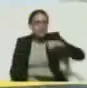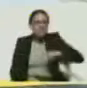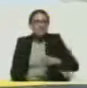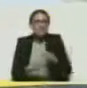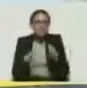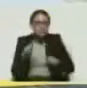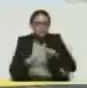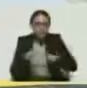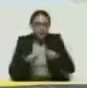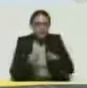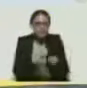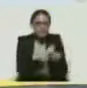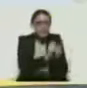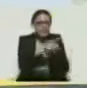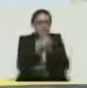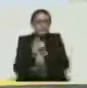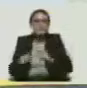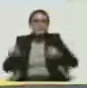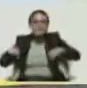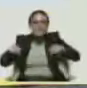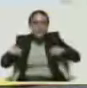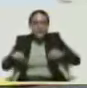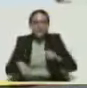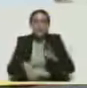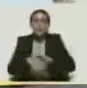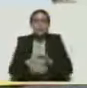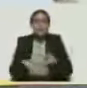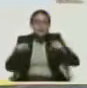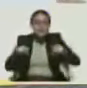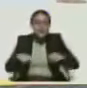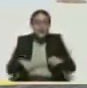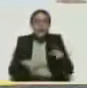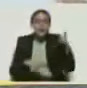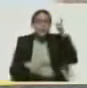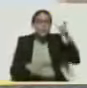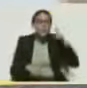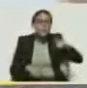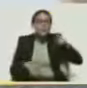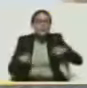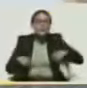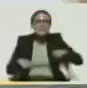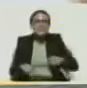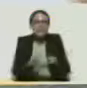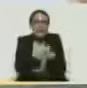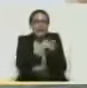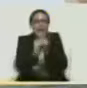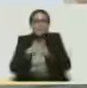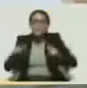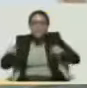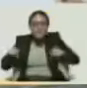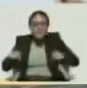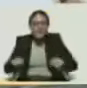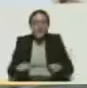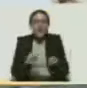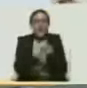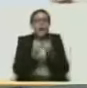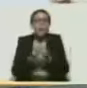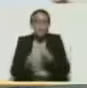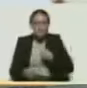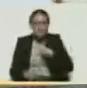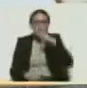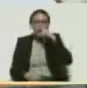ya. Porque el pueblo quiere cambios radicales, pero en revolución. Quiere cambios radicales con Maduro. Y nosotros